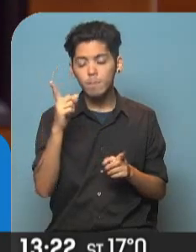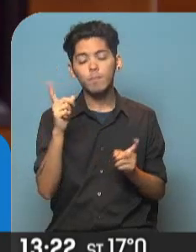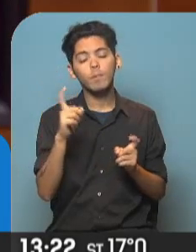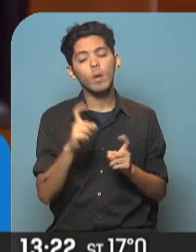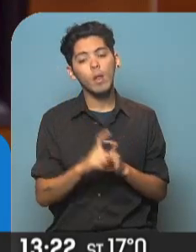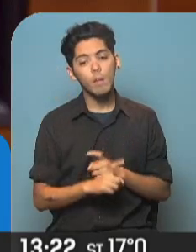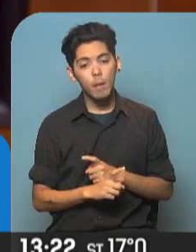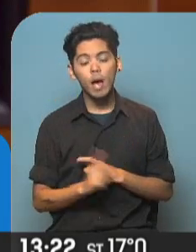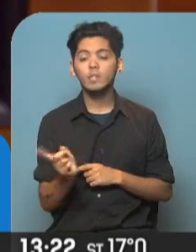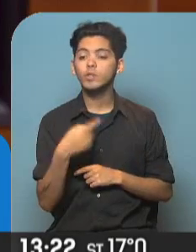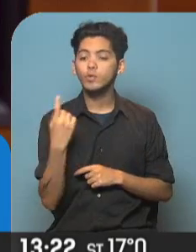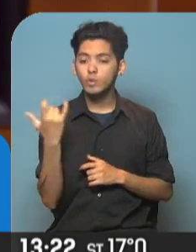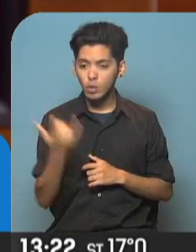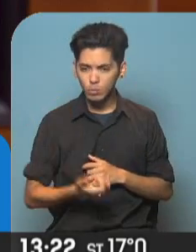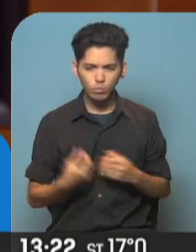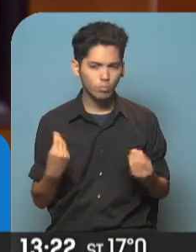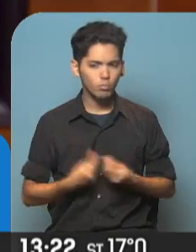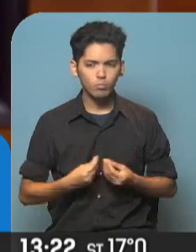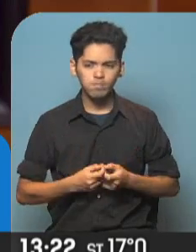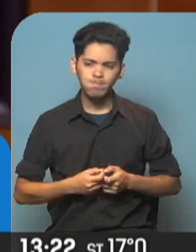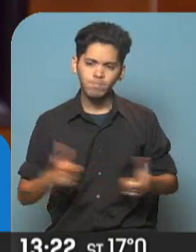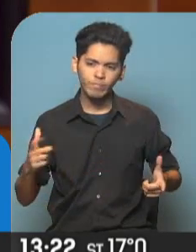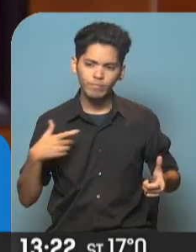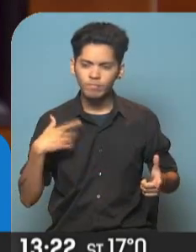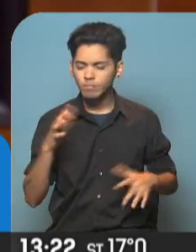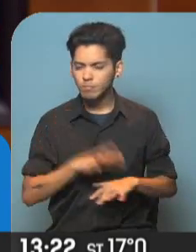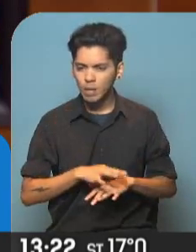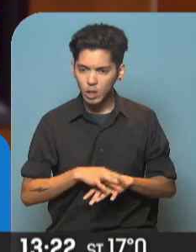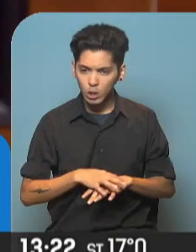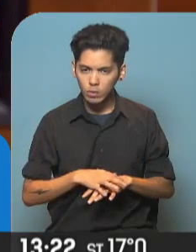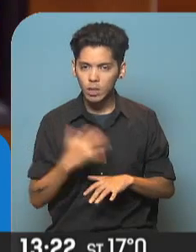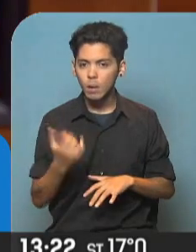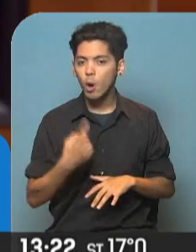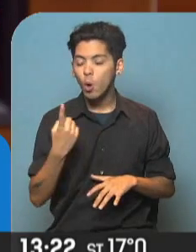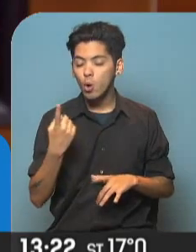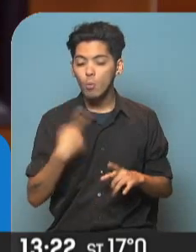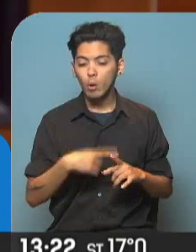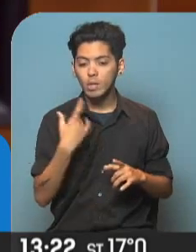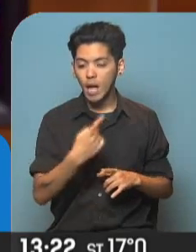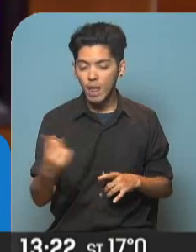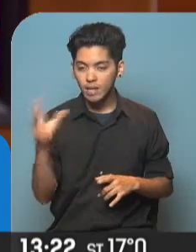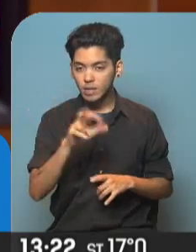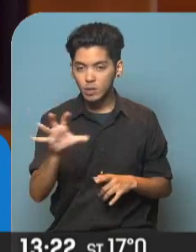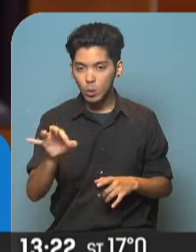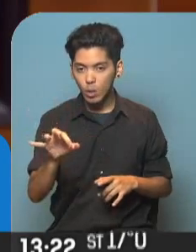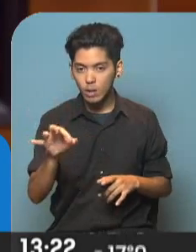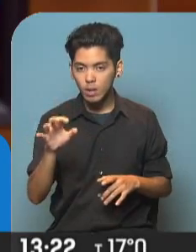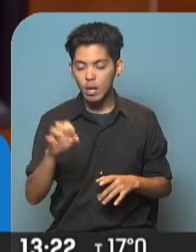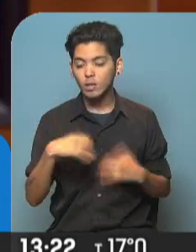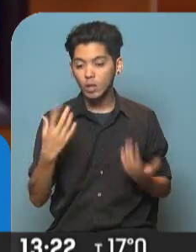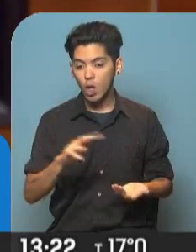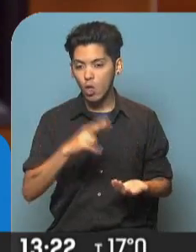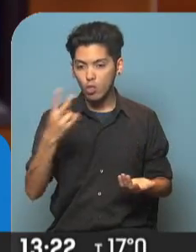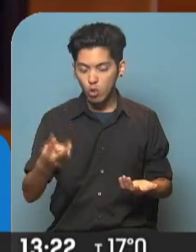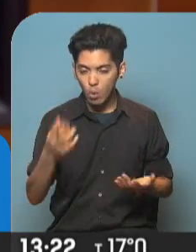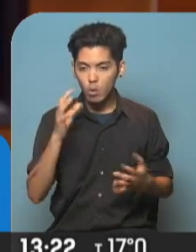nosotros tenemos una enorme cantidad de médicos en Argentina, tenemos un médico cada 350 habitantes, de manera que tenemos el doble de médicos que